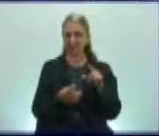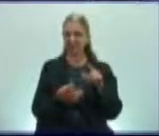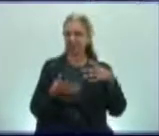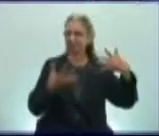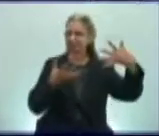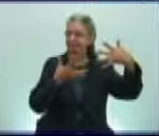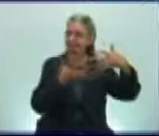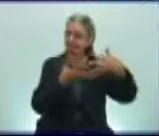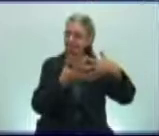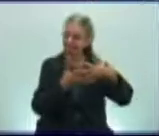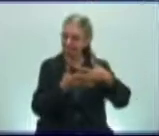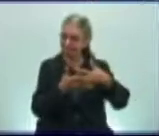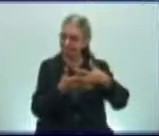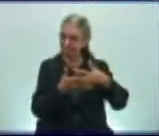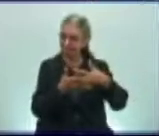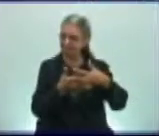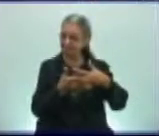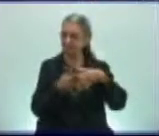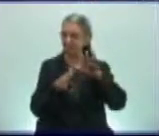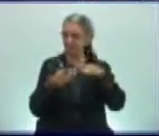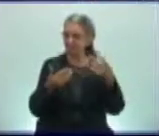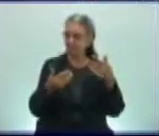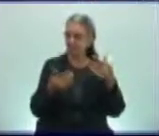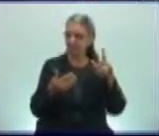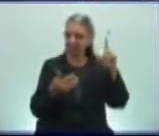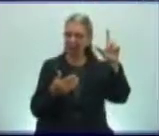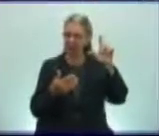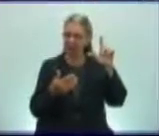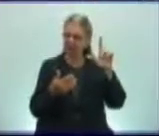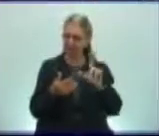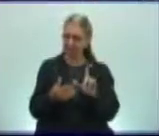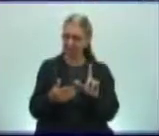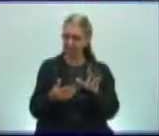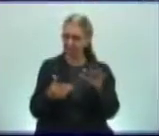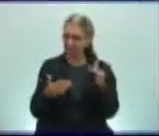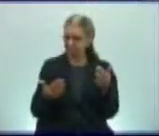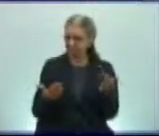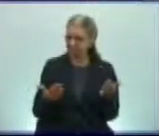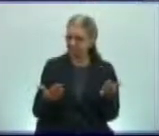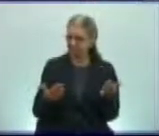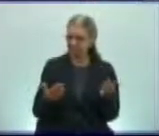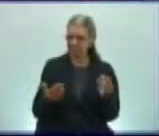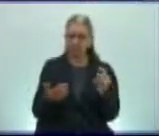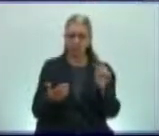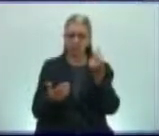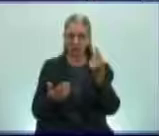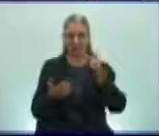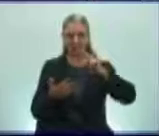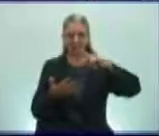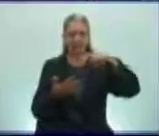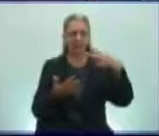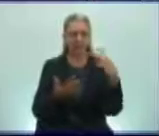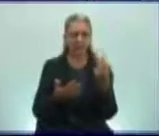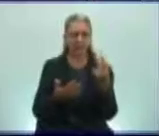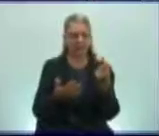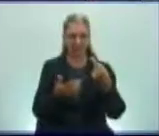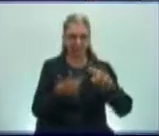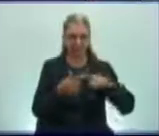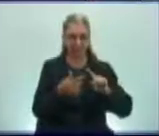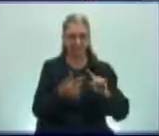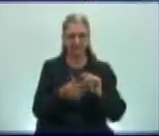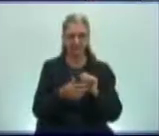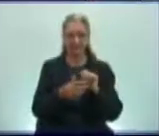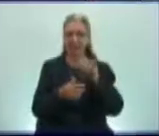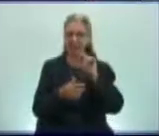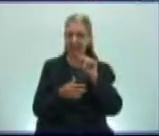relación entre estas dos expresiones, nos damos cuenta que una es el doble de la otra. Por